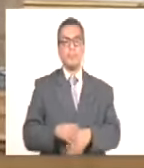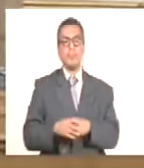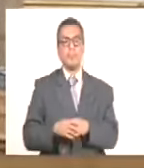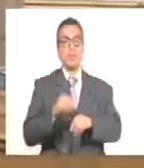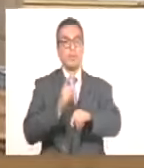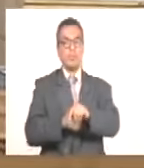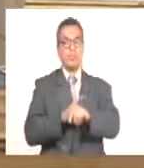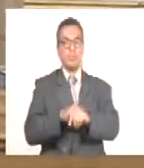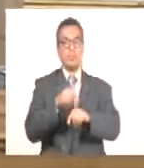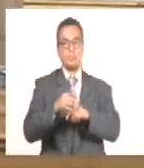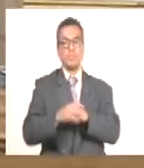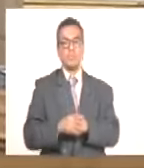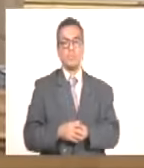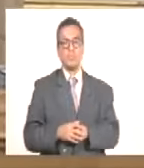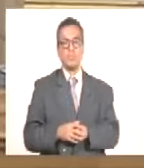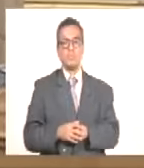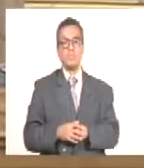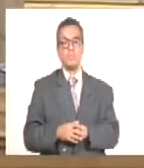situación